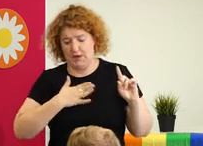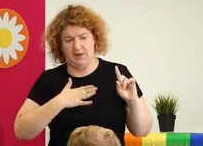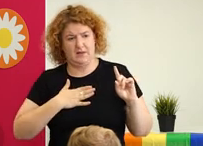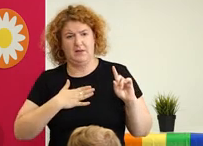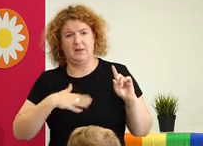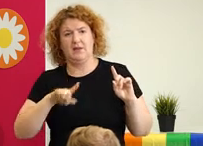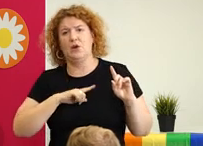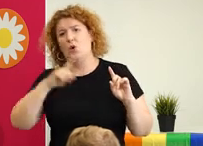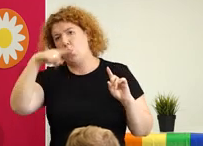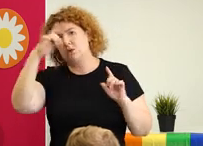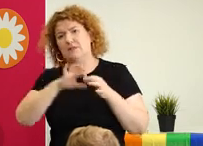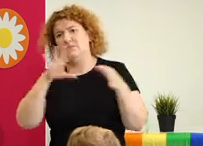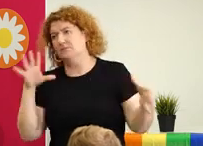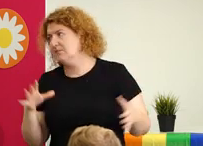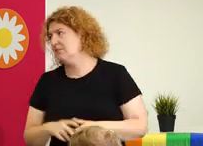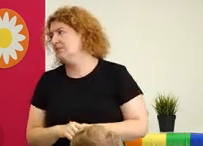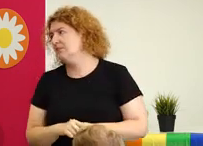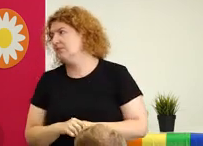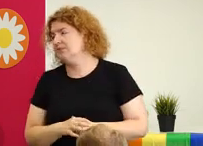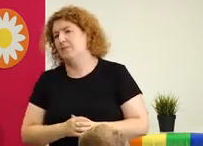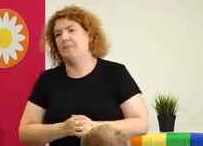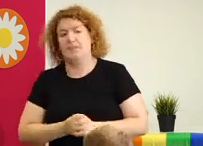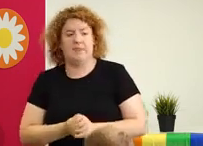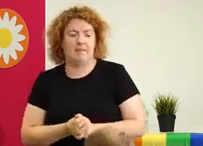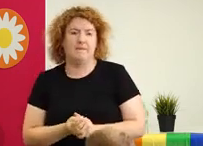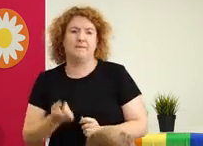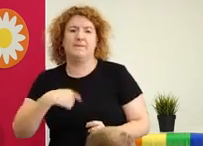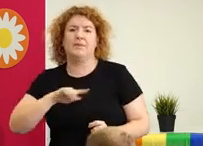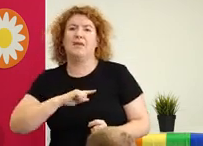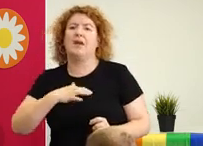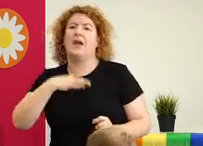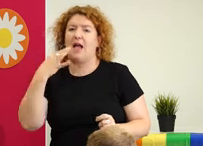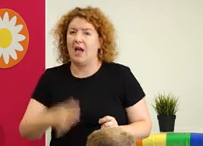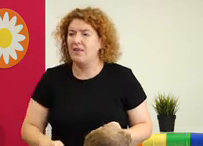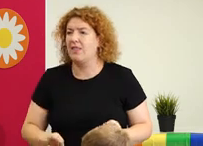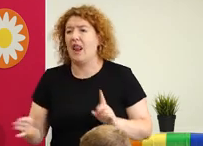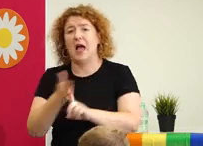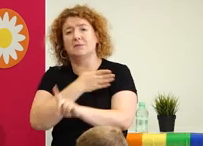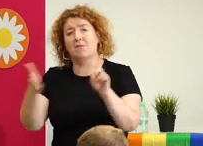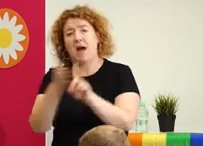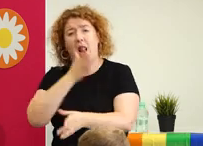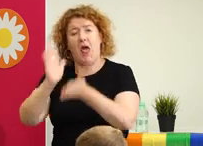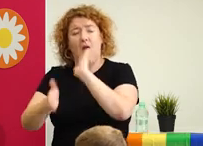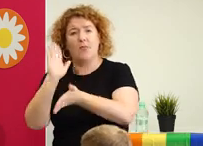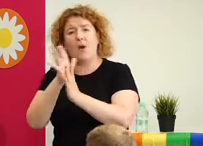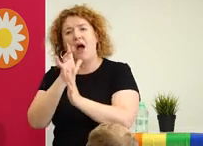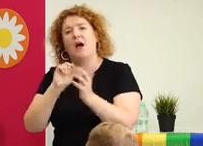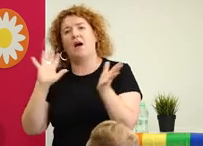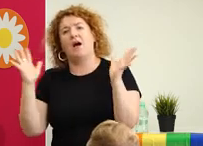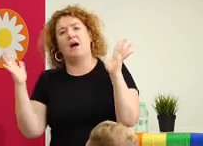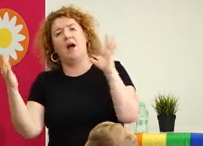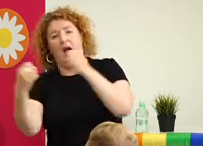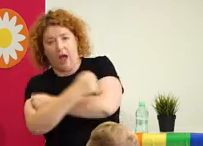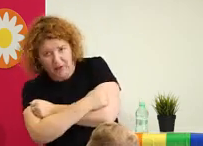en sonrisa. Hemos convertido aulas hostiles en aulas con protocolos para protegernos. Y sobre todo algo